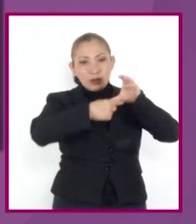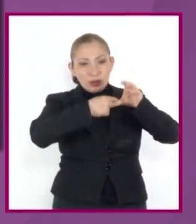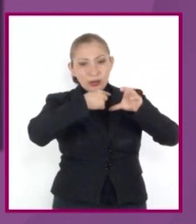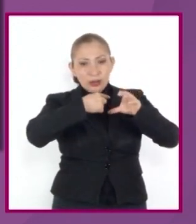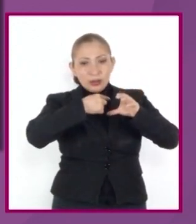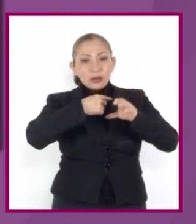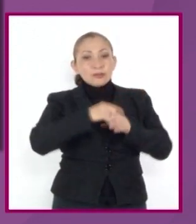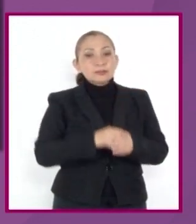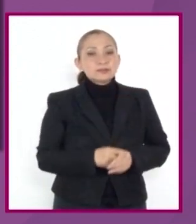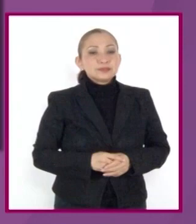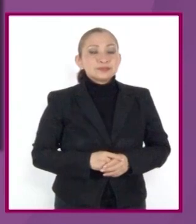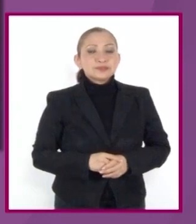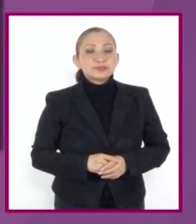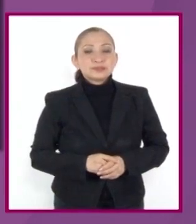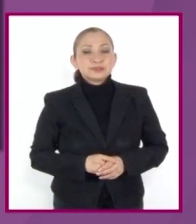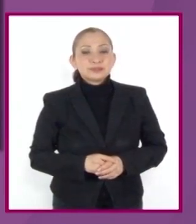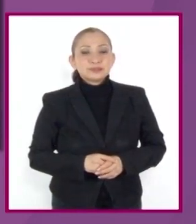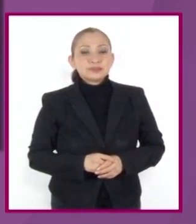intermedia.